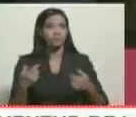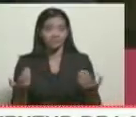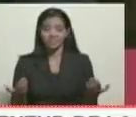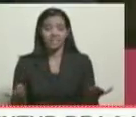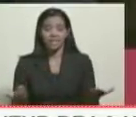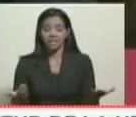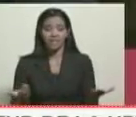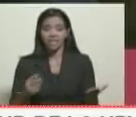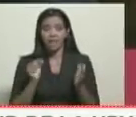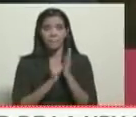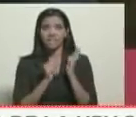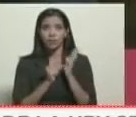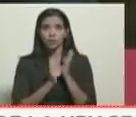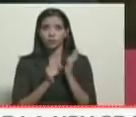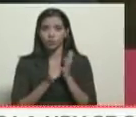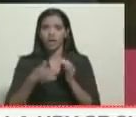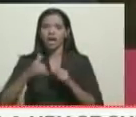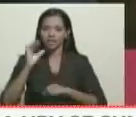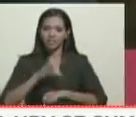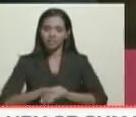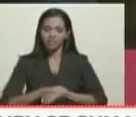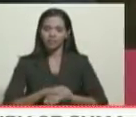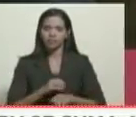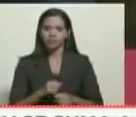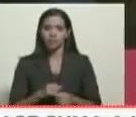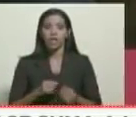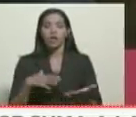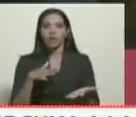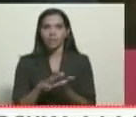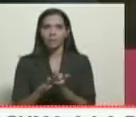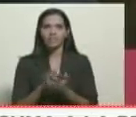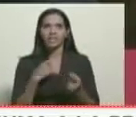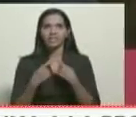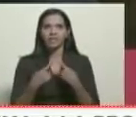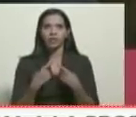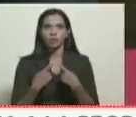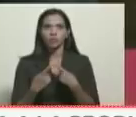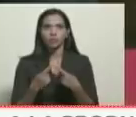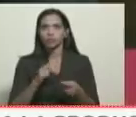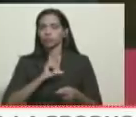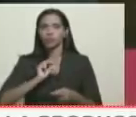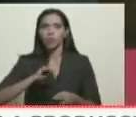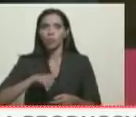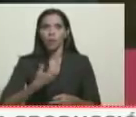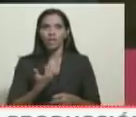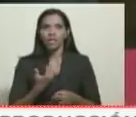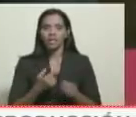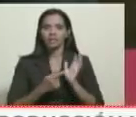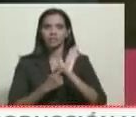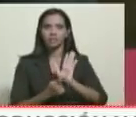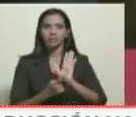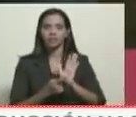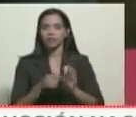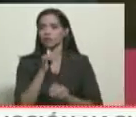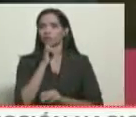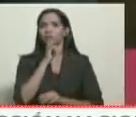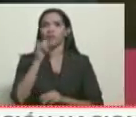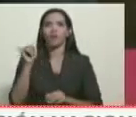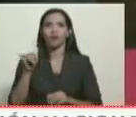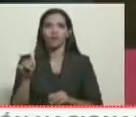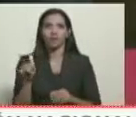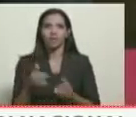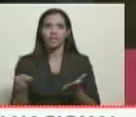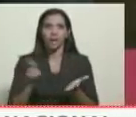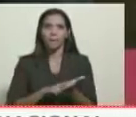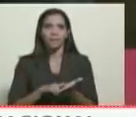en cada minuto han habido detenidos. Lo que pasa es que estas cosas no pueden revelarse como si fuese,